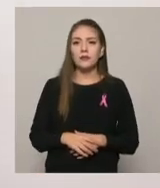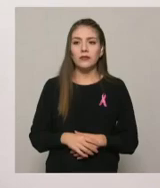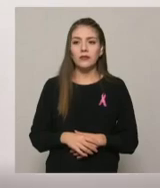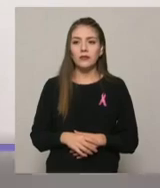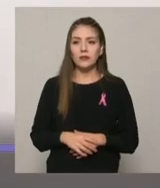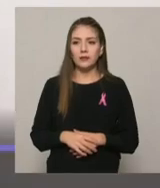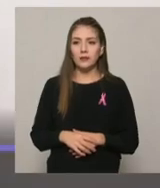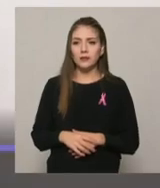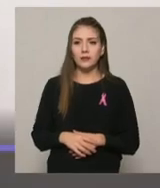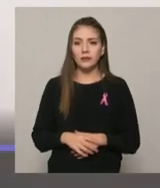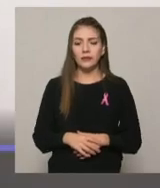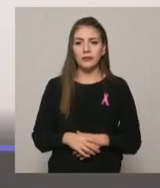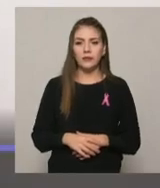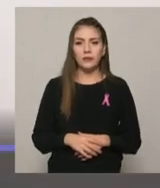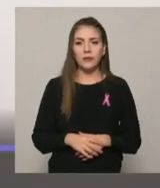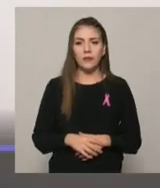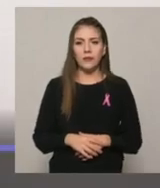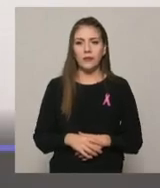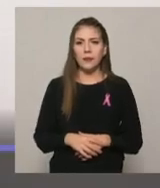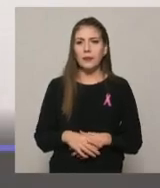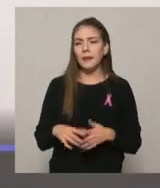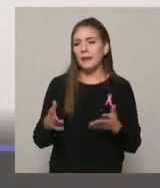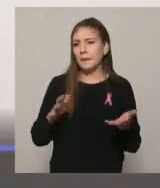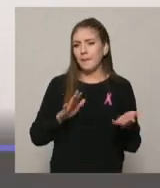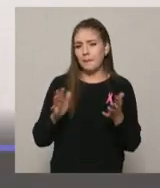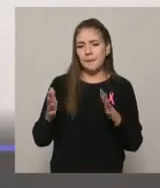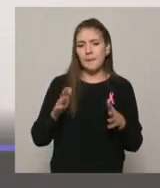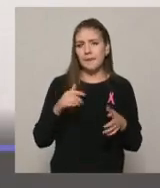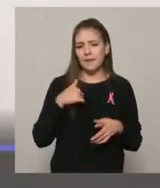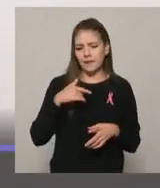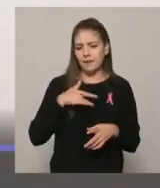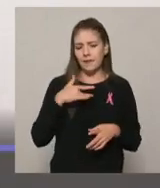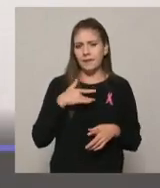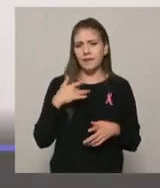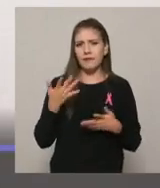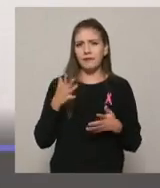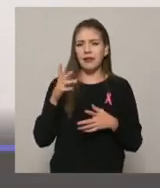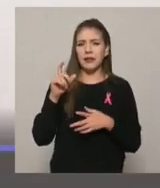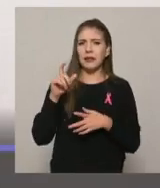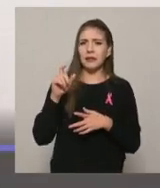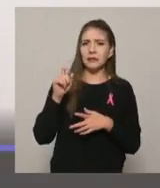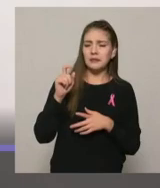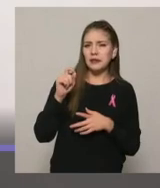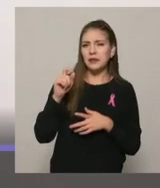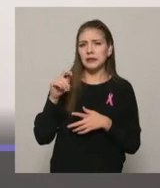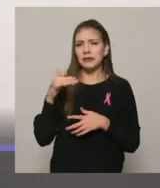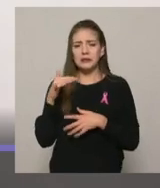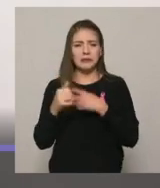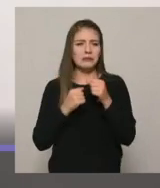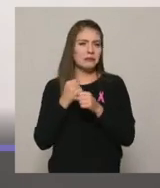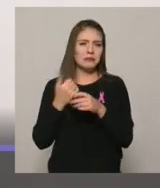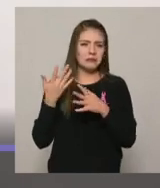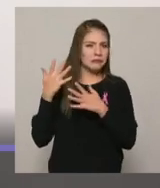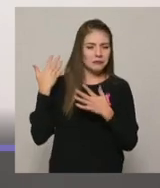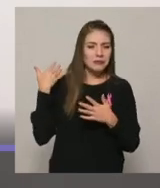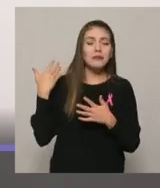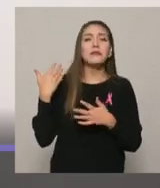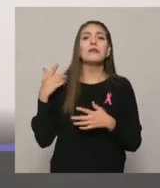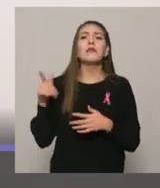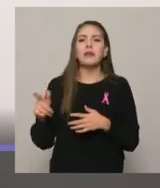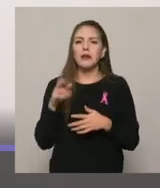unos 15, 20 años ha habido un avance positivo en cuanto